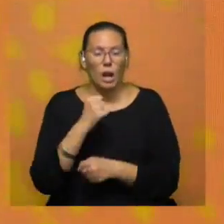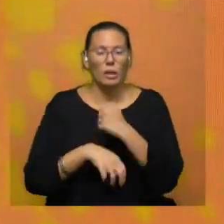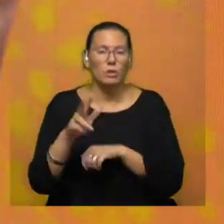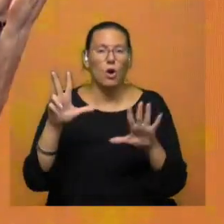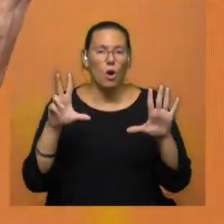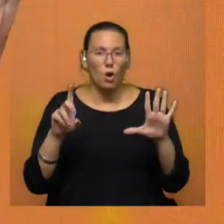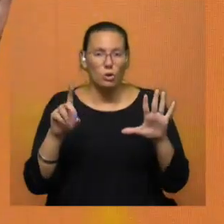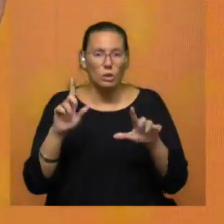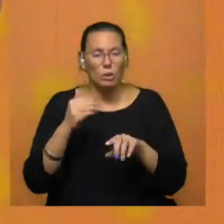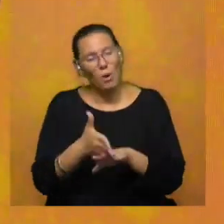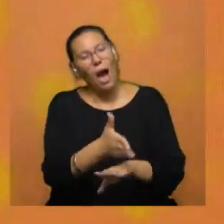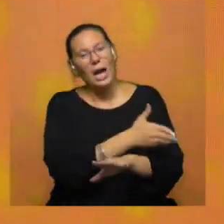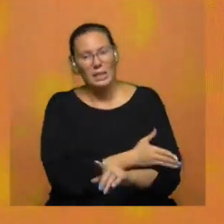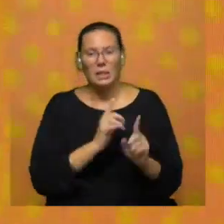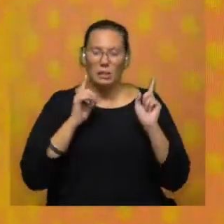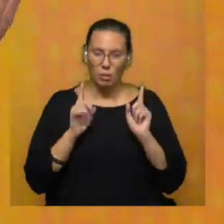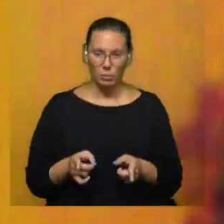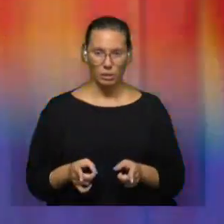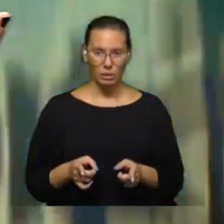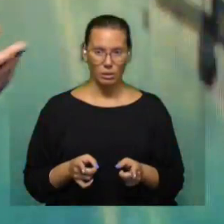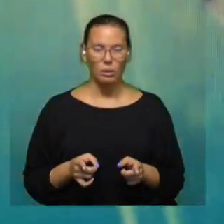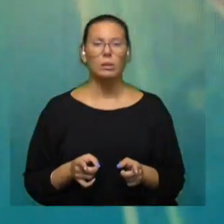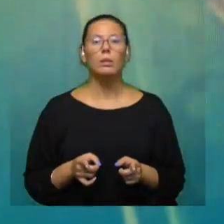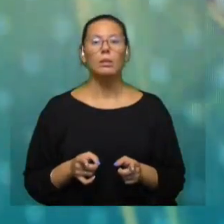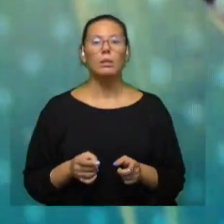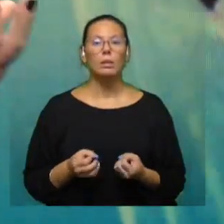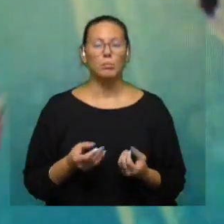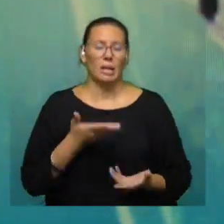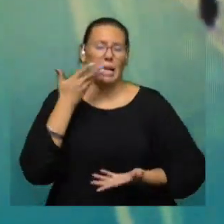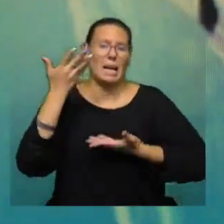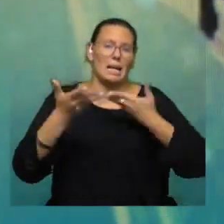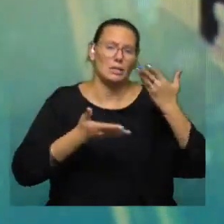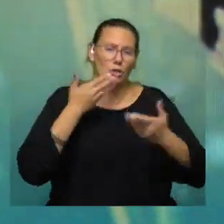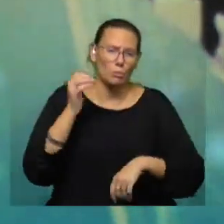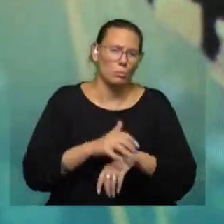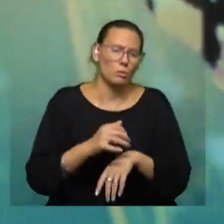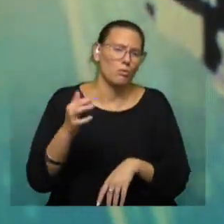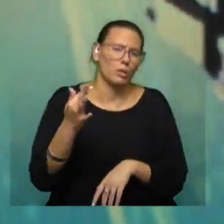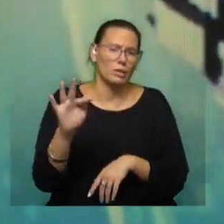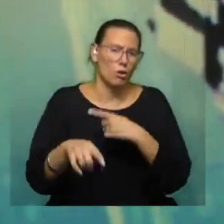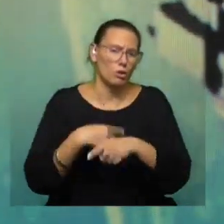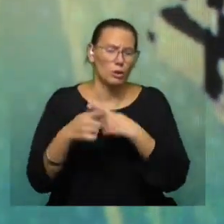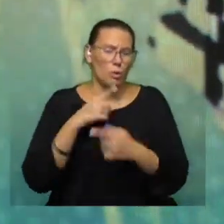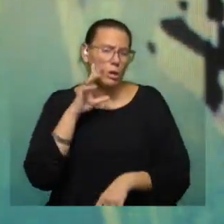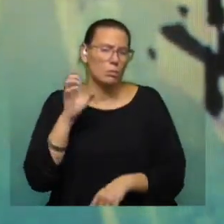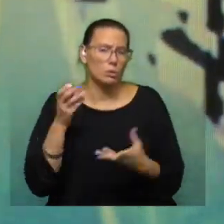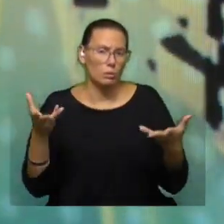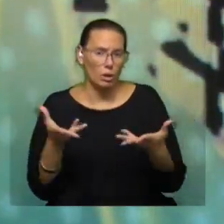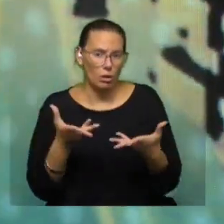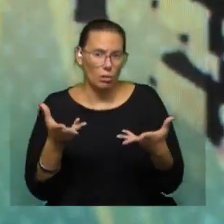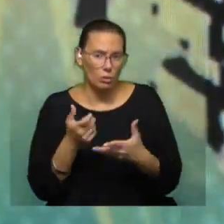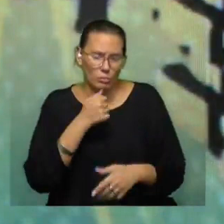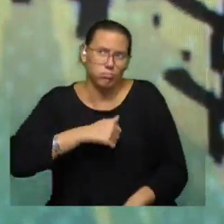pero también es anterior a los 80, porque hay, o sea, canciones, hitos franceses que se siguen escuchando hoy en día y son